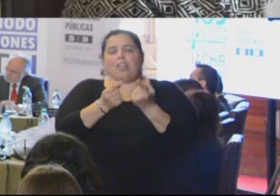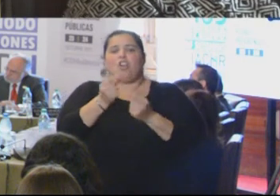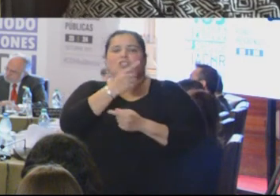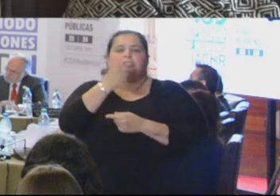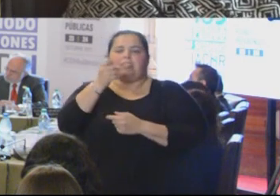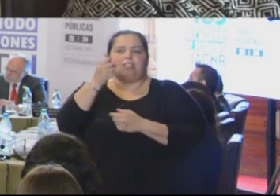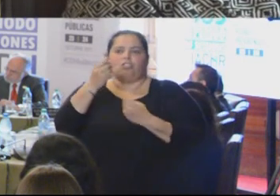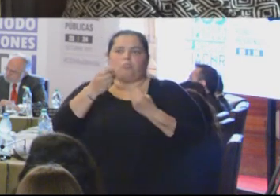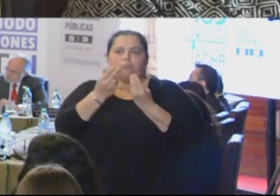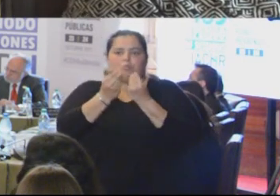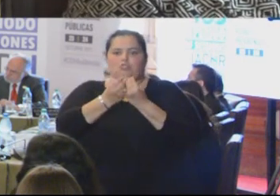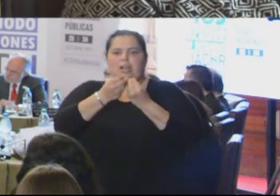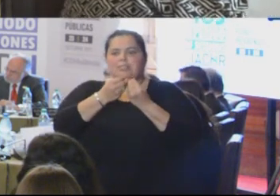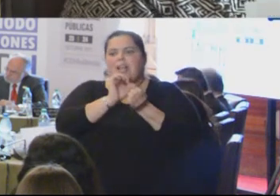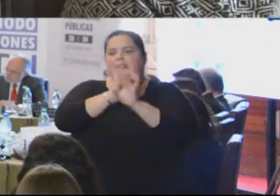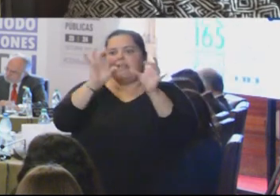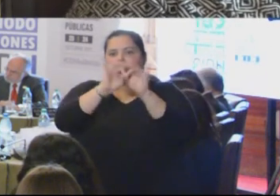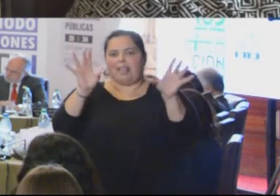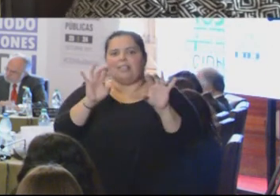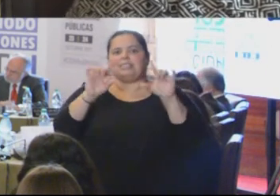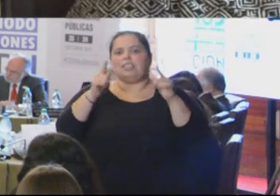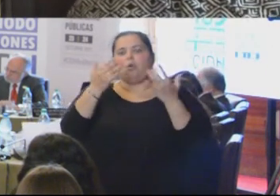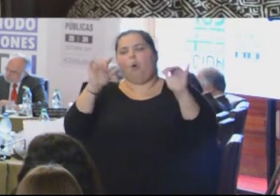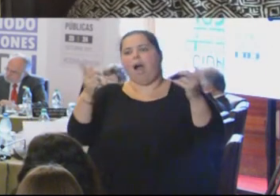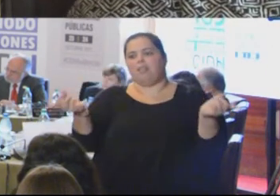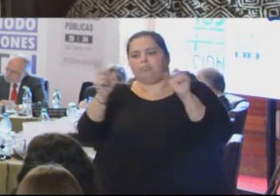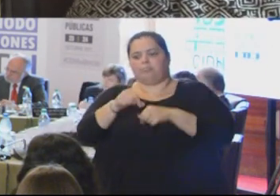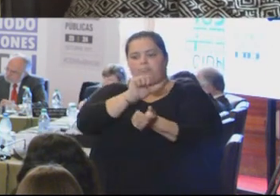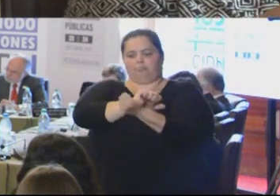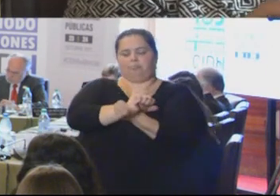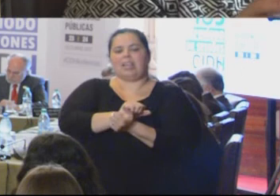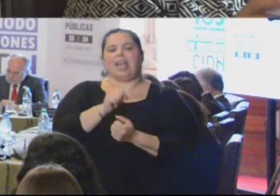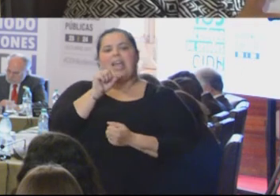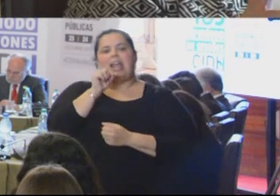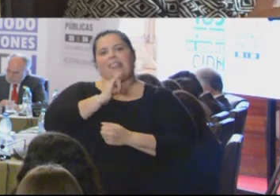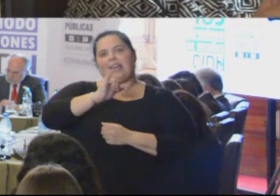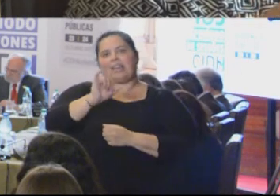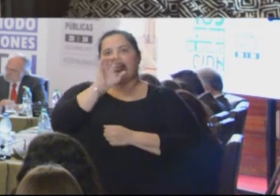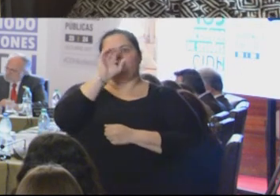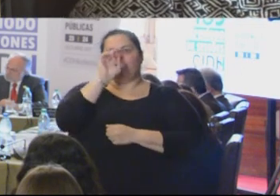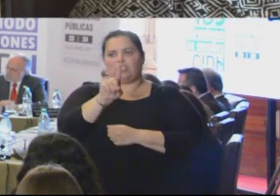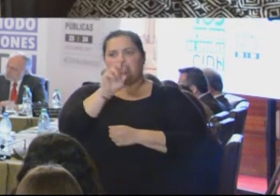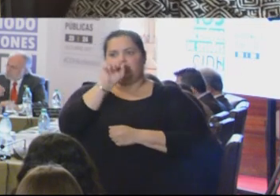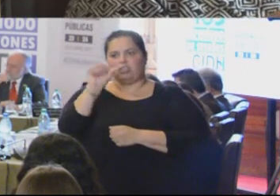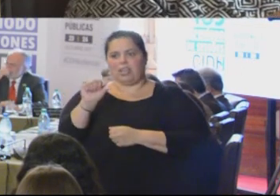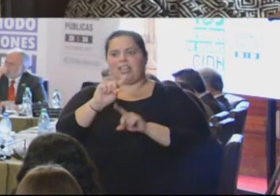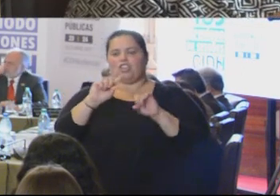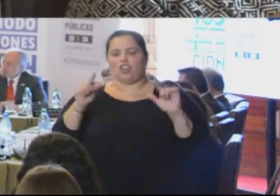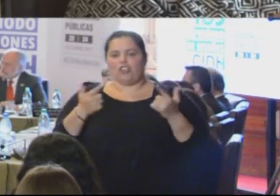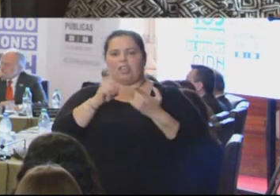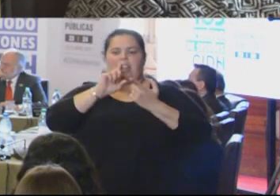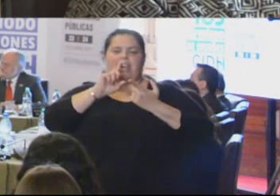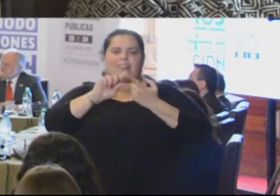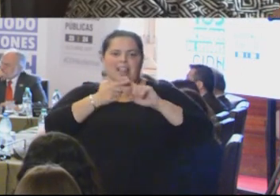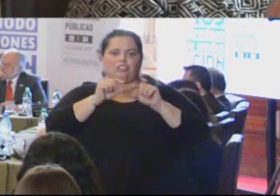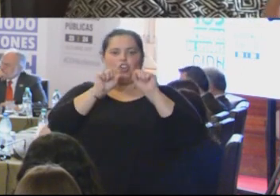sobre recapturar el decreto 706 no guarda ninguna conexión con el acuerdo de paz puedes que en ningún momento